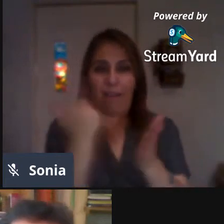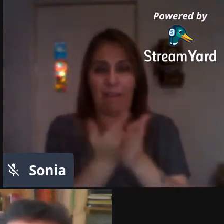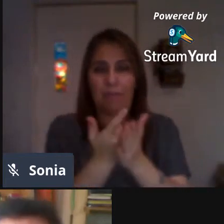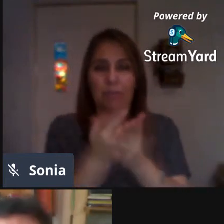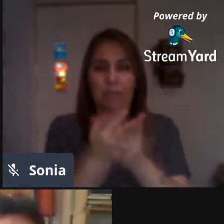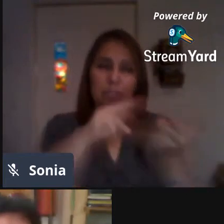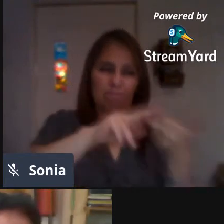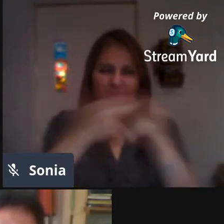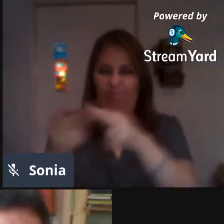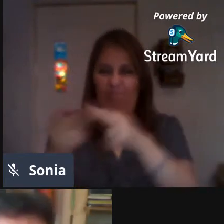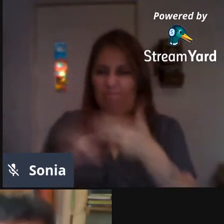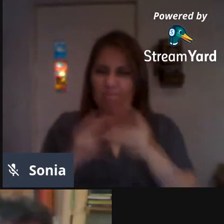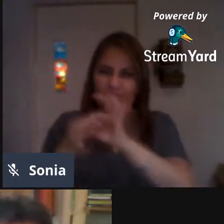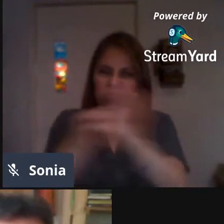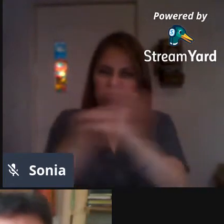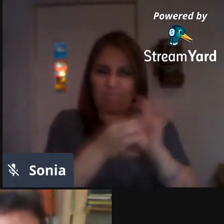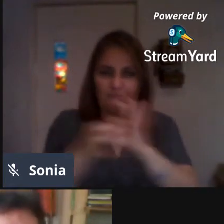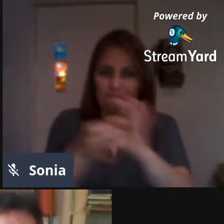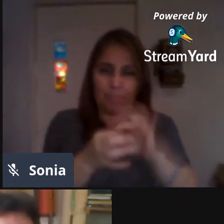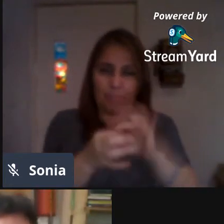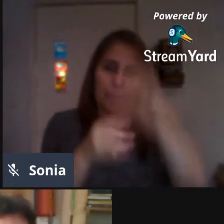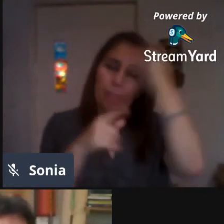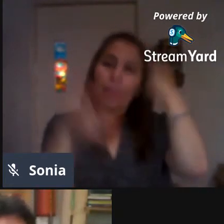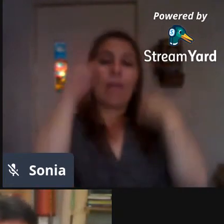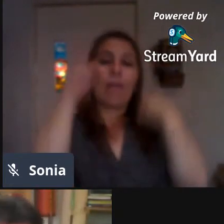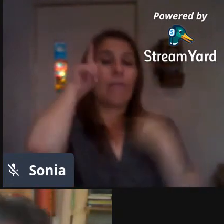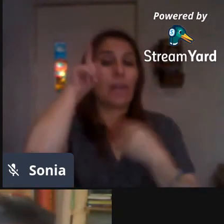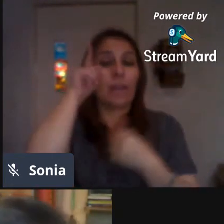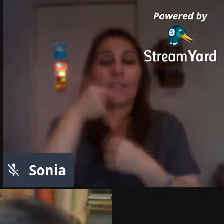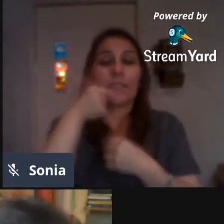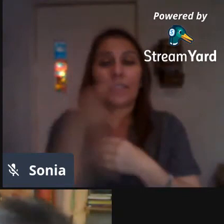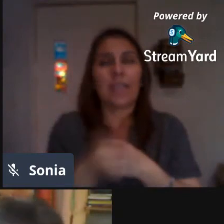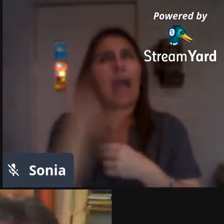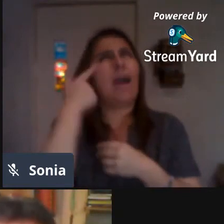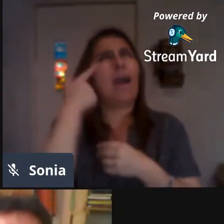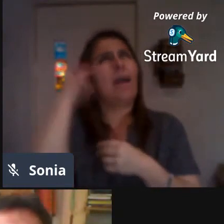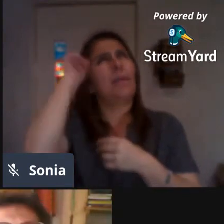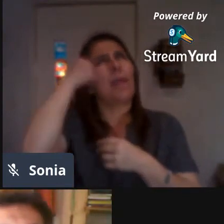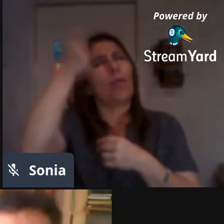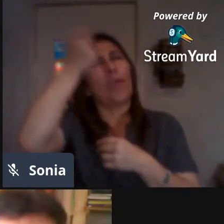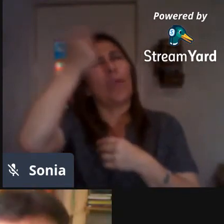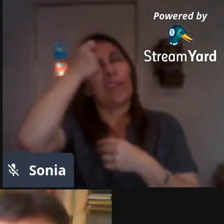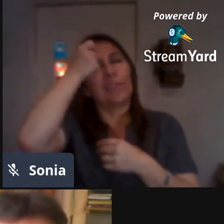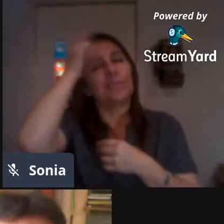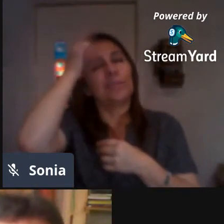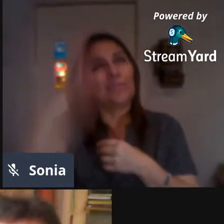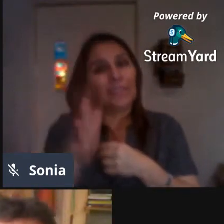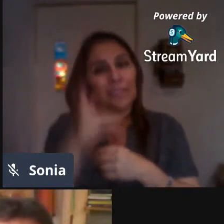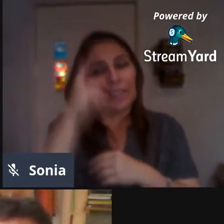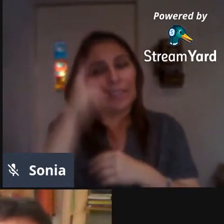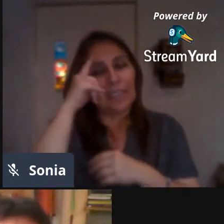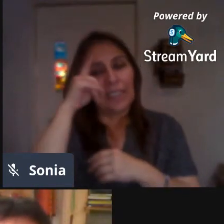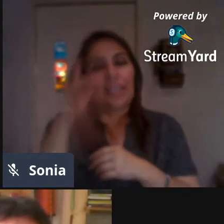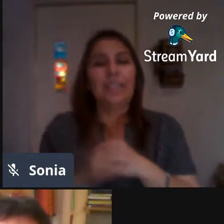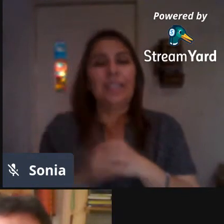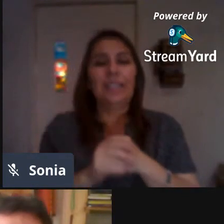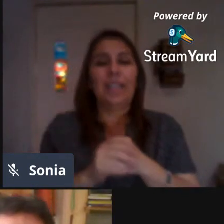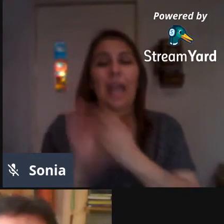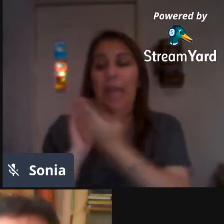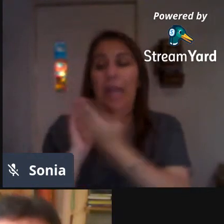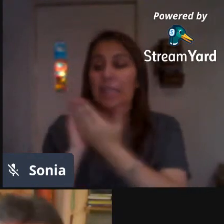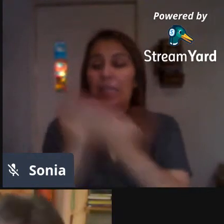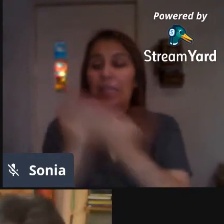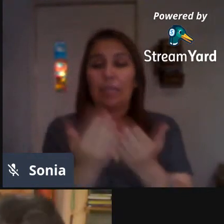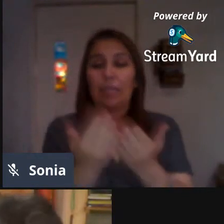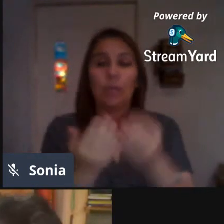había un ejercicio quiero recordarte una cosa entre de lo que es la literatura y la crónica es en algunos